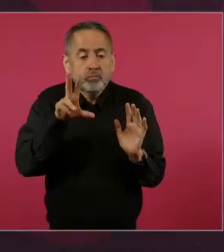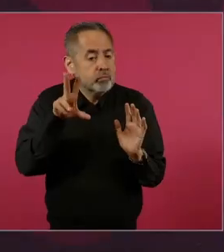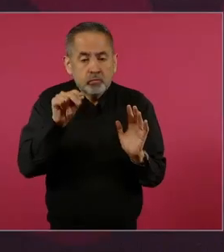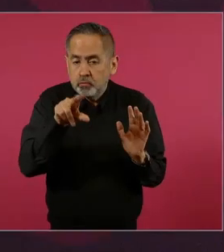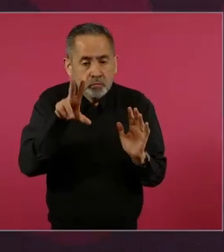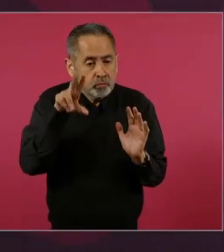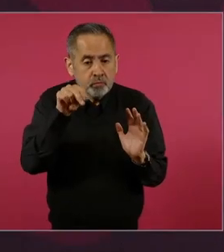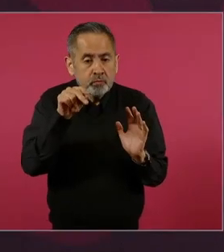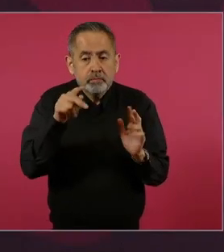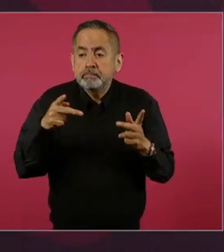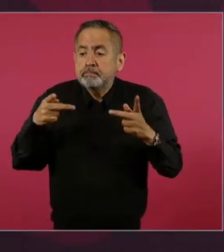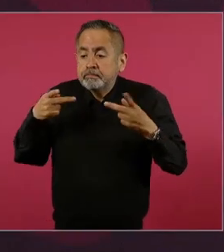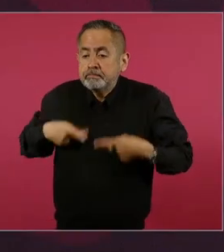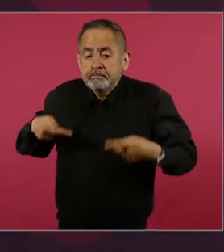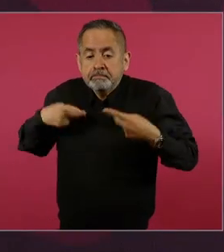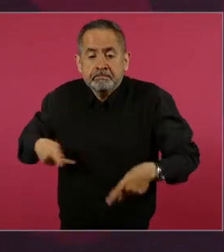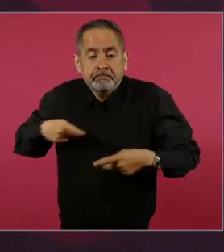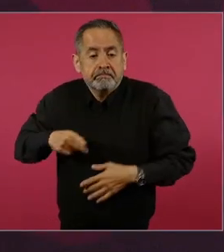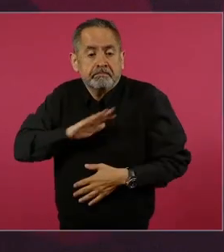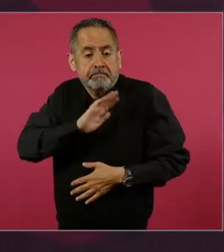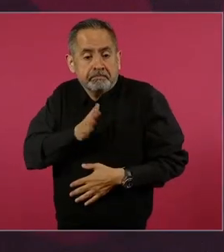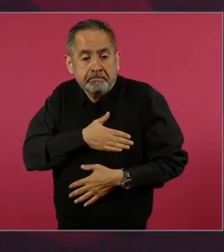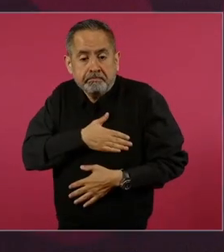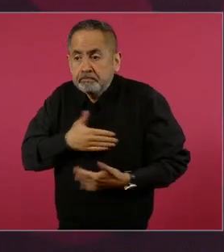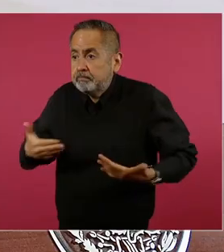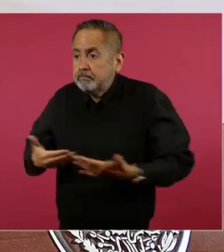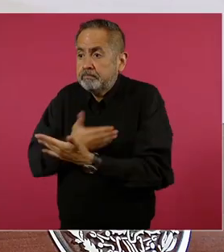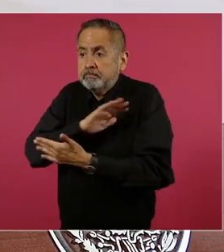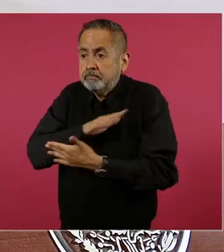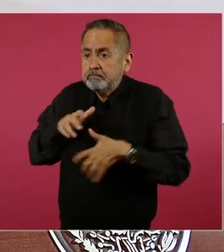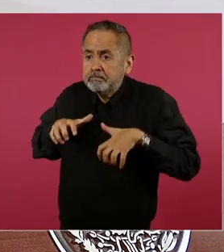con el pueblo español.